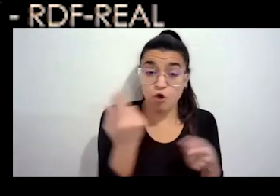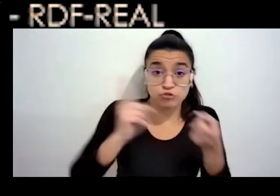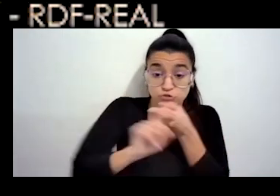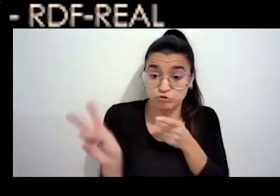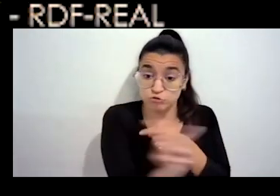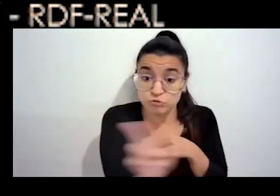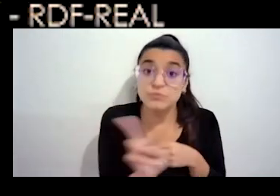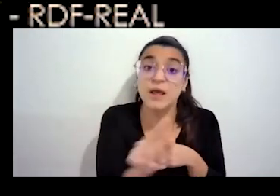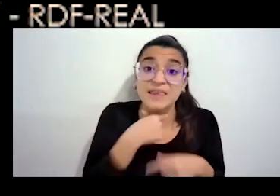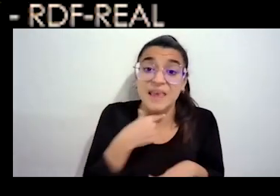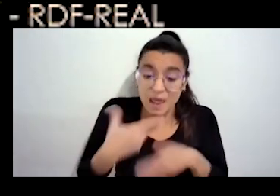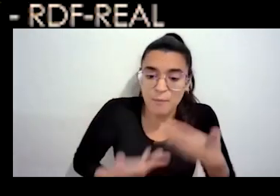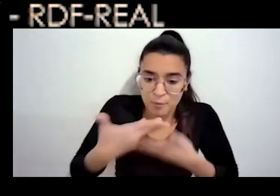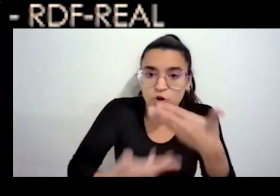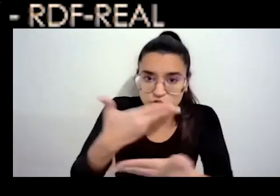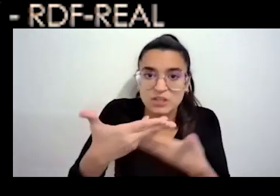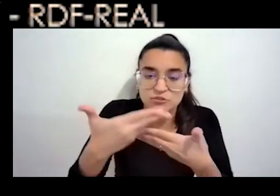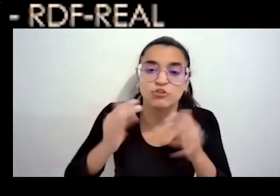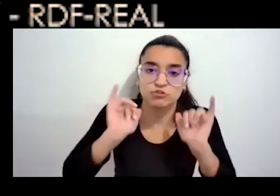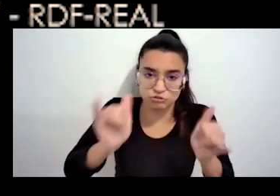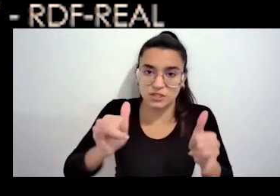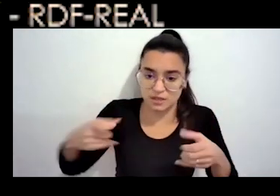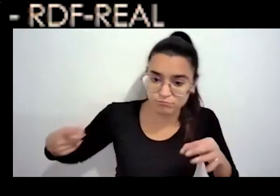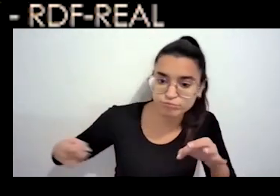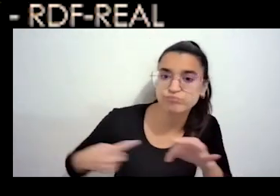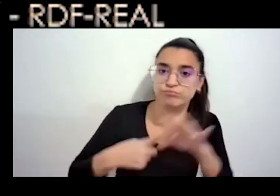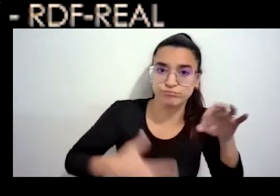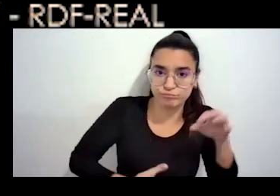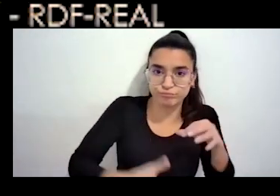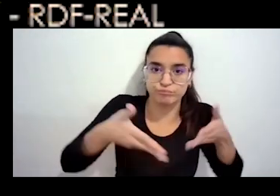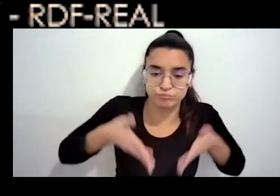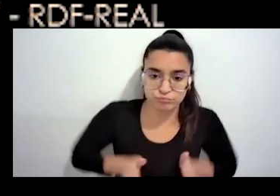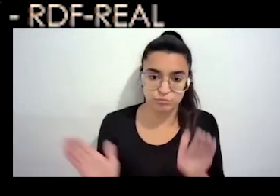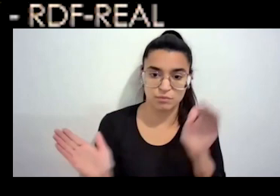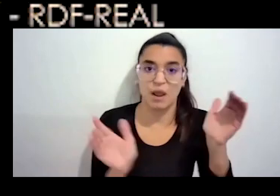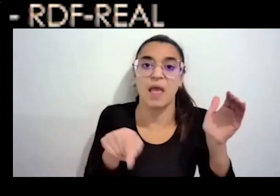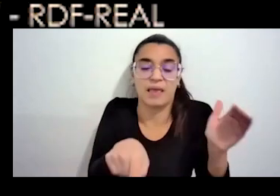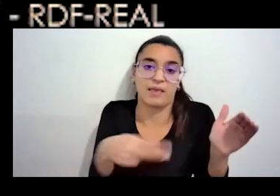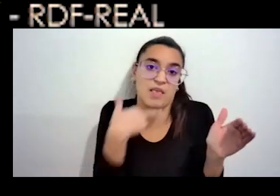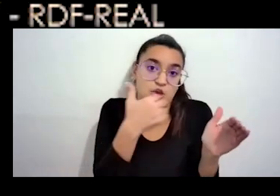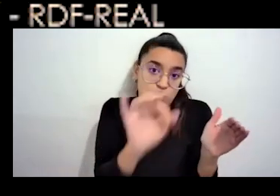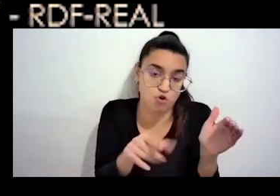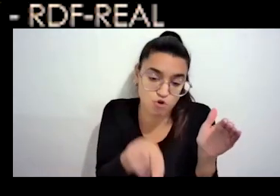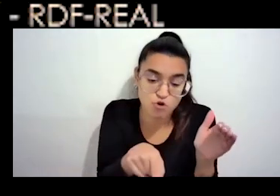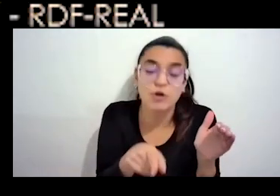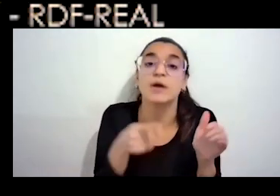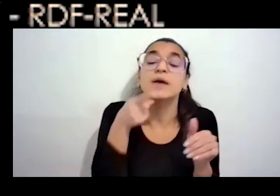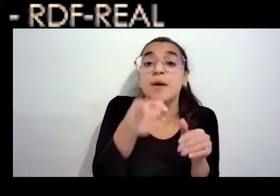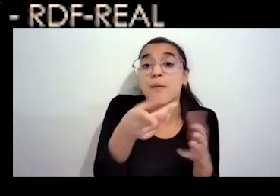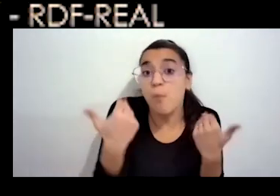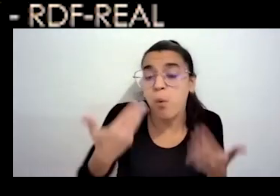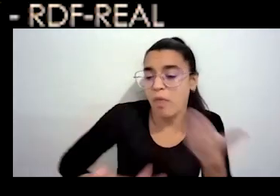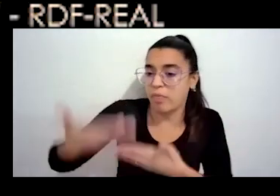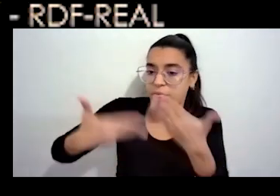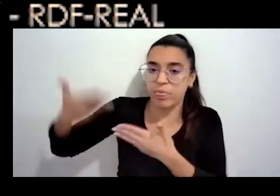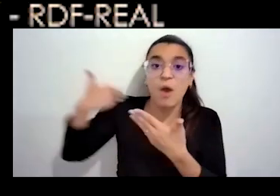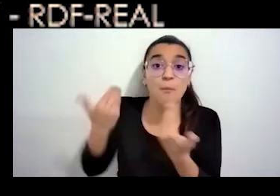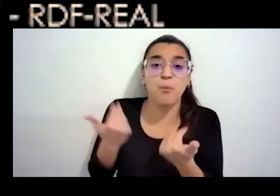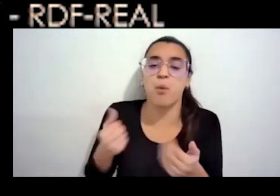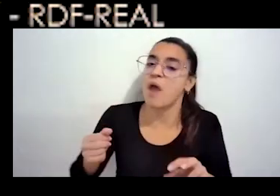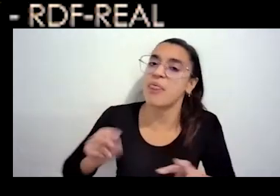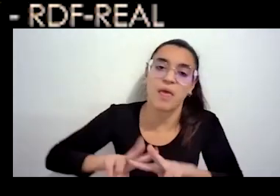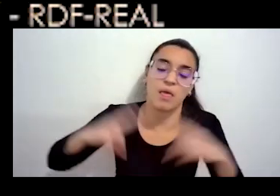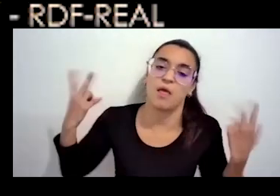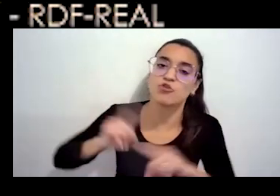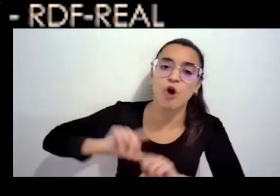iniciar un proceso procreativo que desembocaría en un hijo. Estos pueden retractar o revocar ese